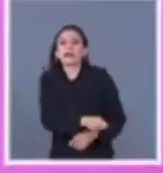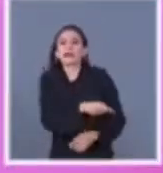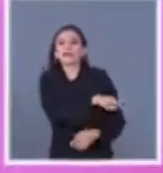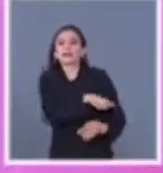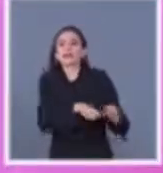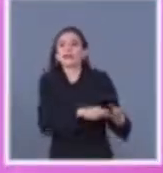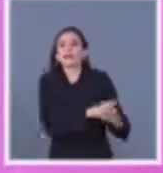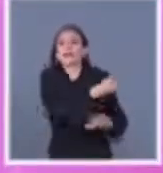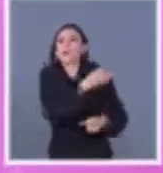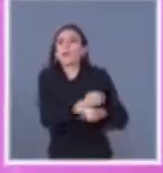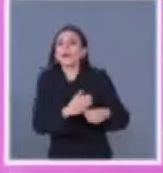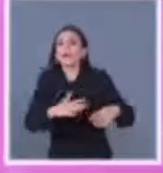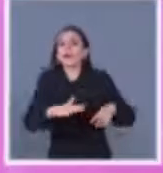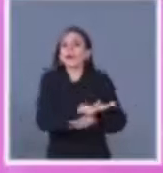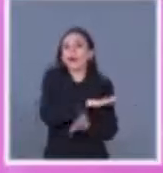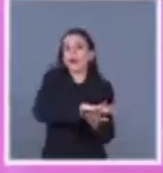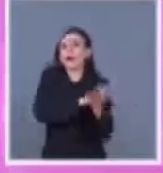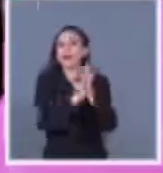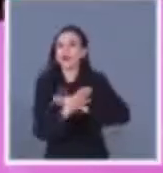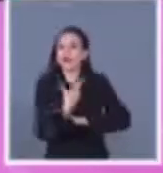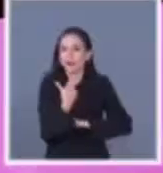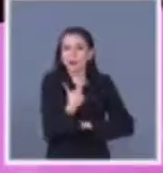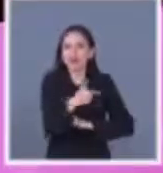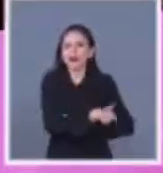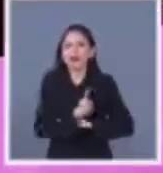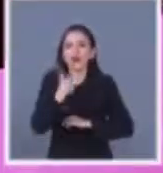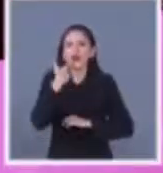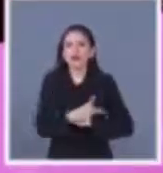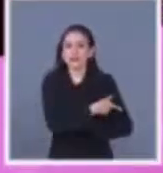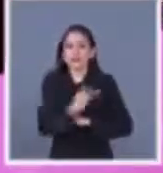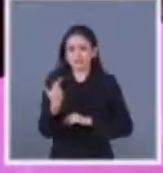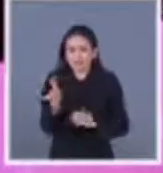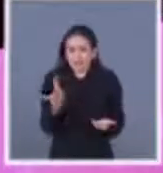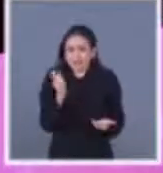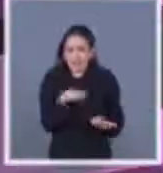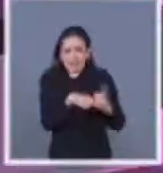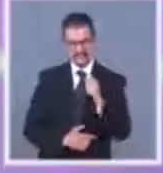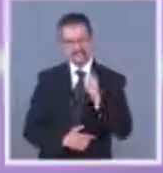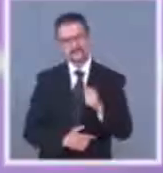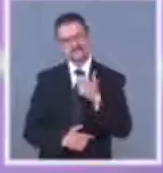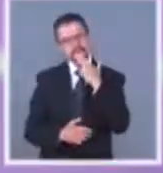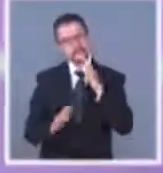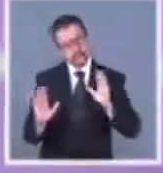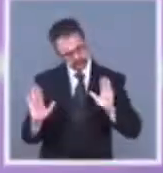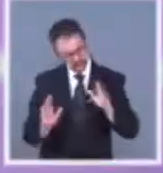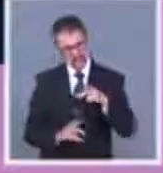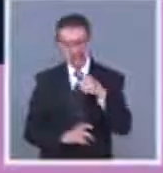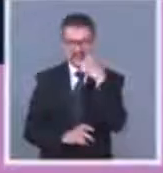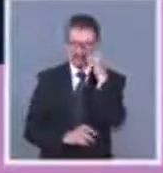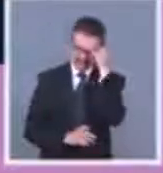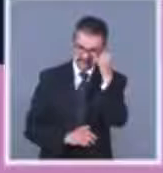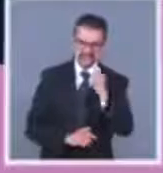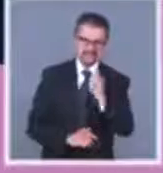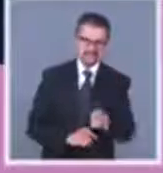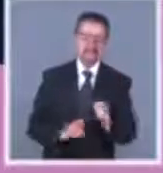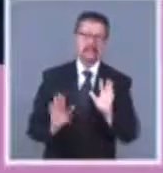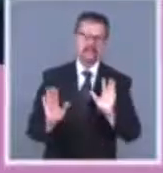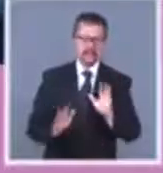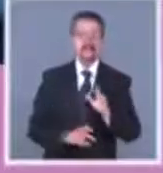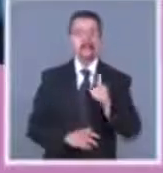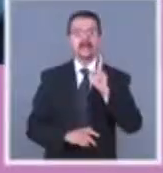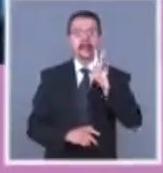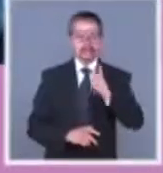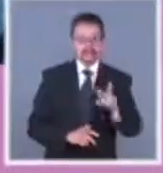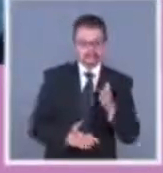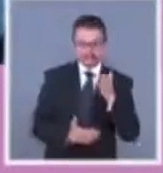Cuarta Transformación, y se ha dicho así, es la fichita de Enrique Cárdenas. Yo digo que hay que ir a la escuela, hay que ir a la universidad,